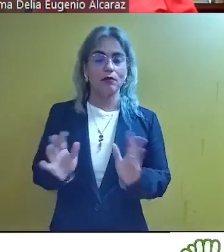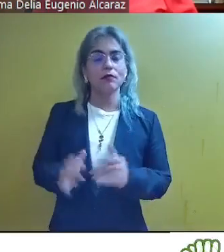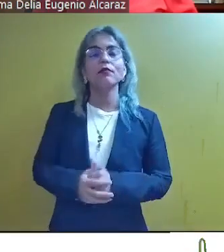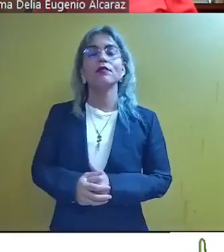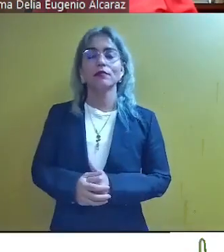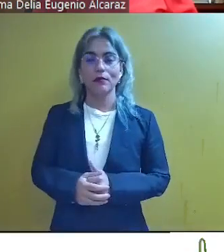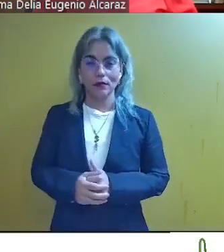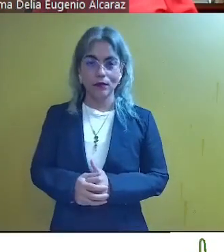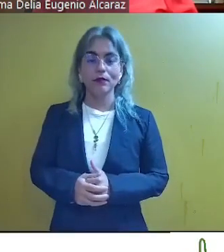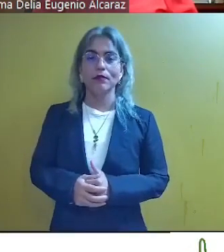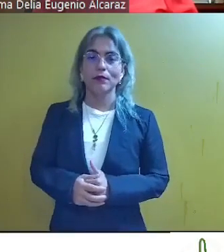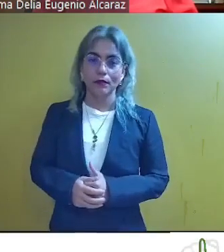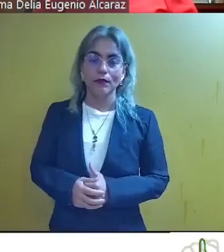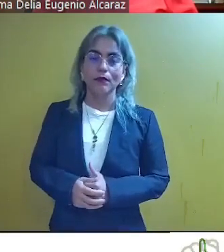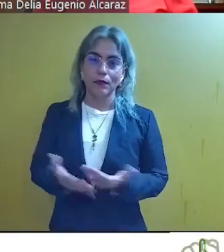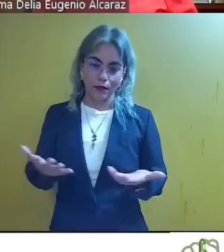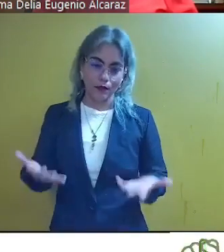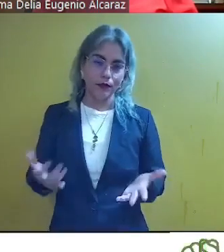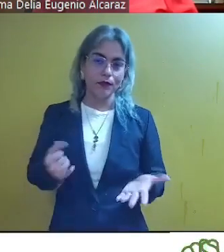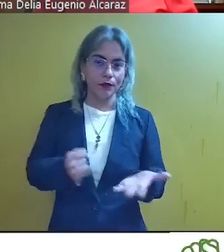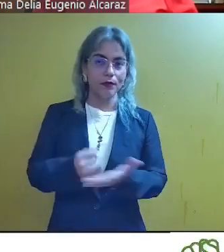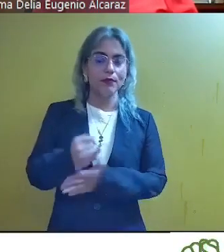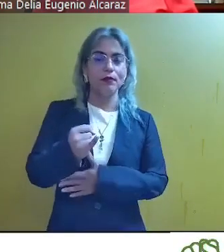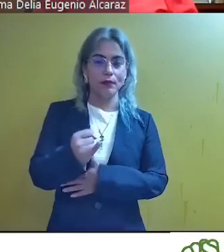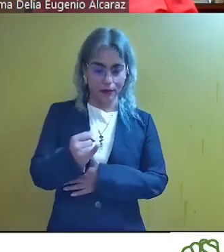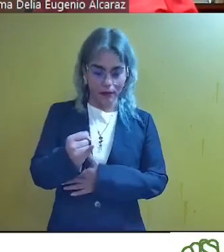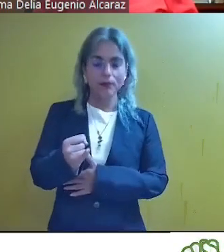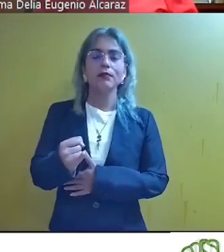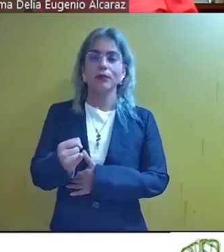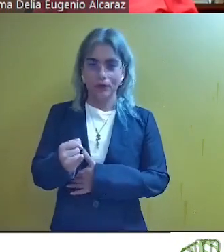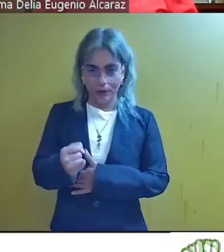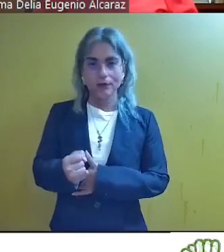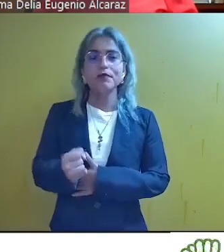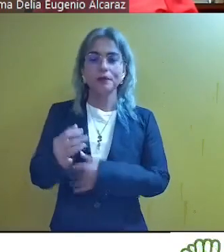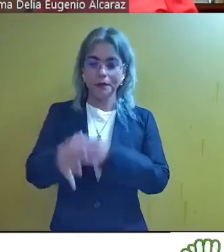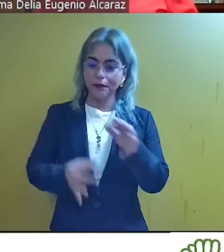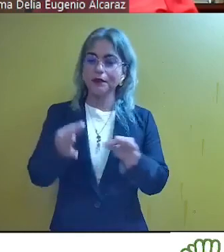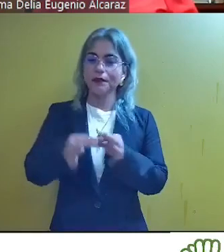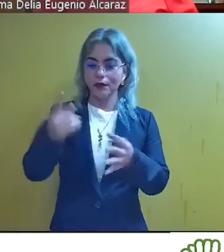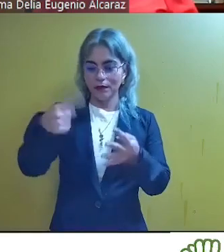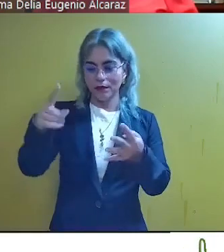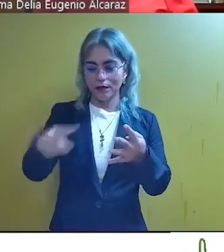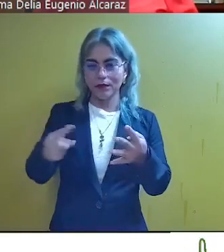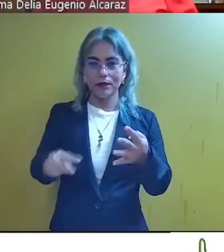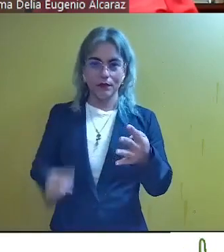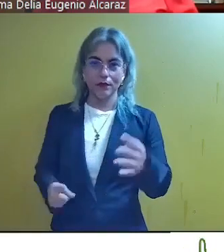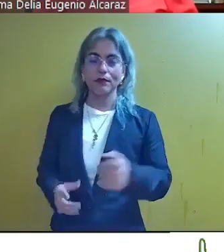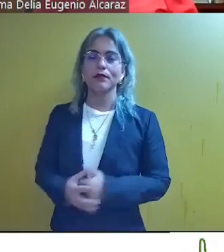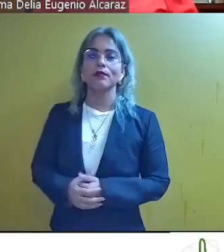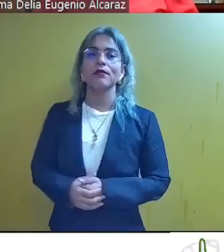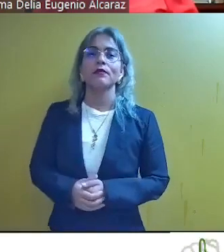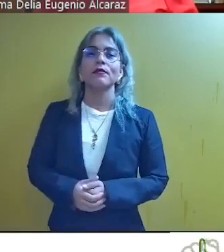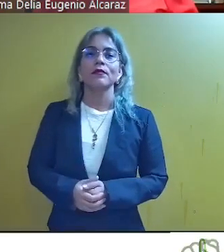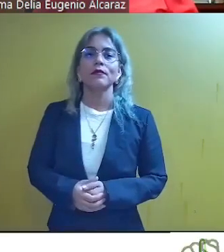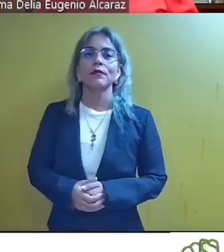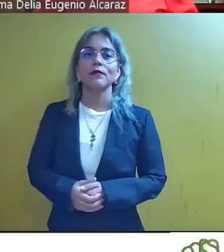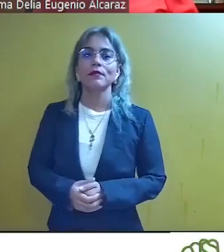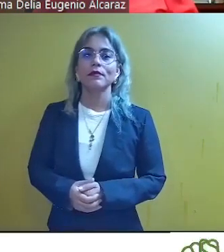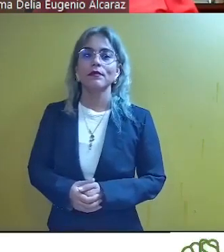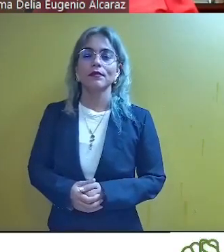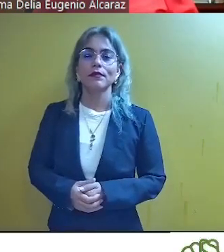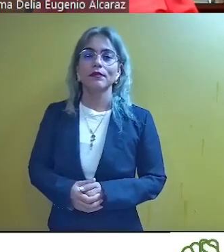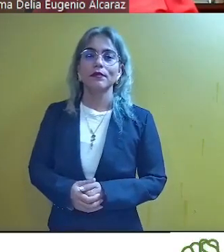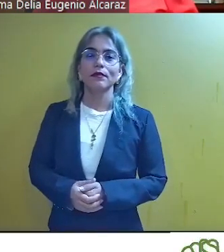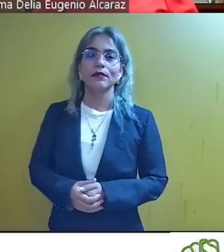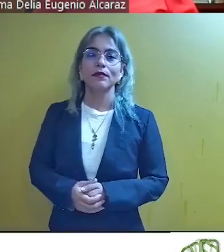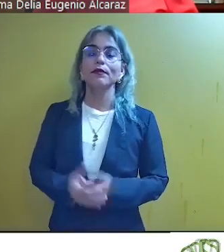cual justifica suficientemente que la decisión fue tomada entre los perfiles idóneos indistintamente. Es bajo estas consideraciones que el acto